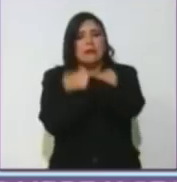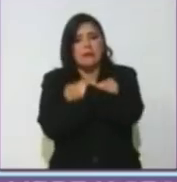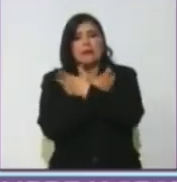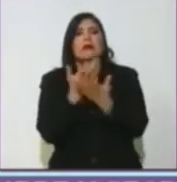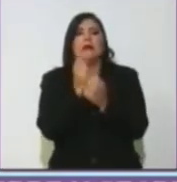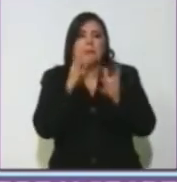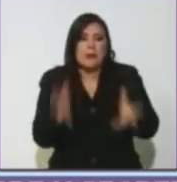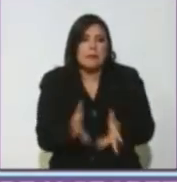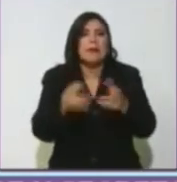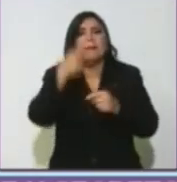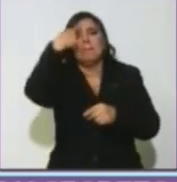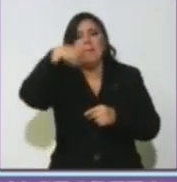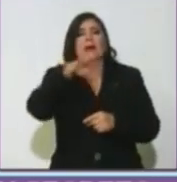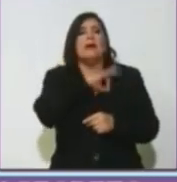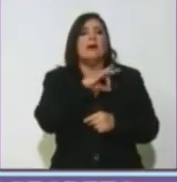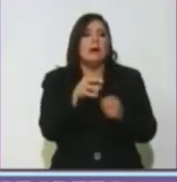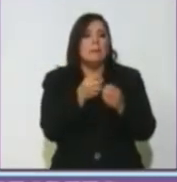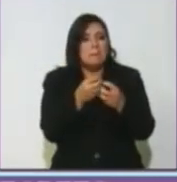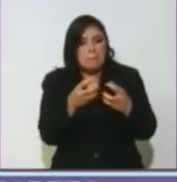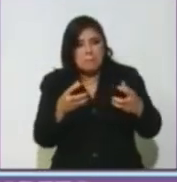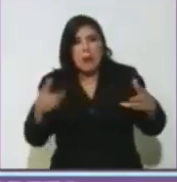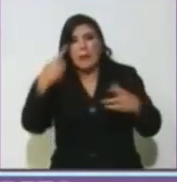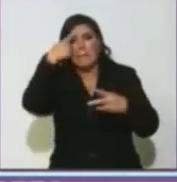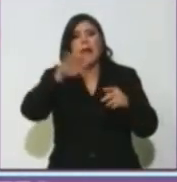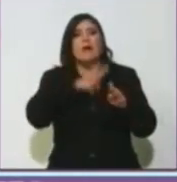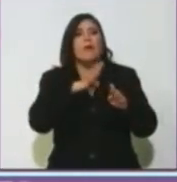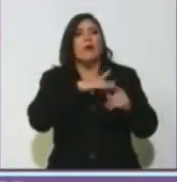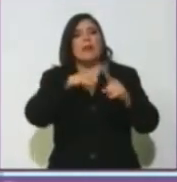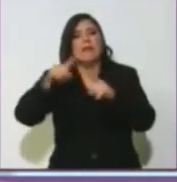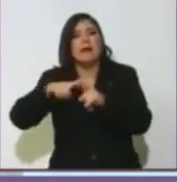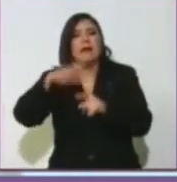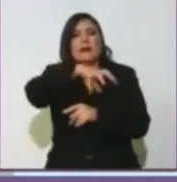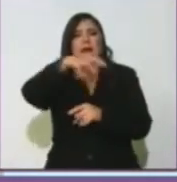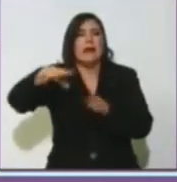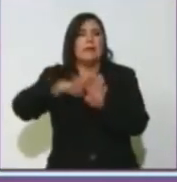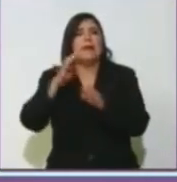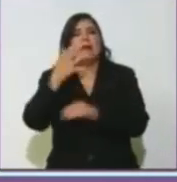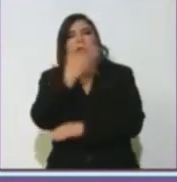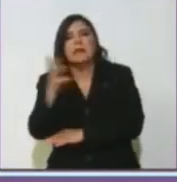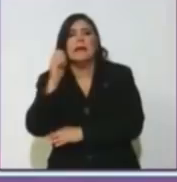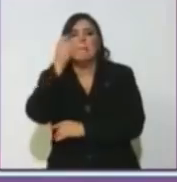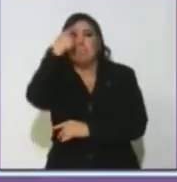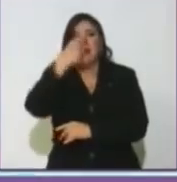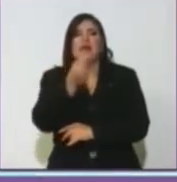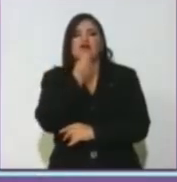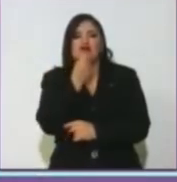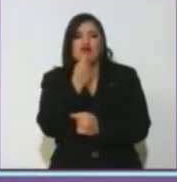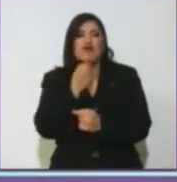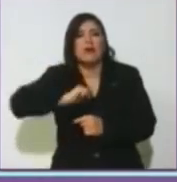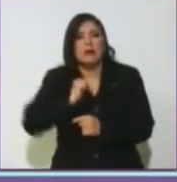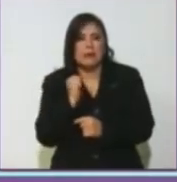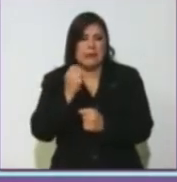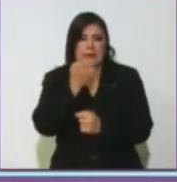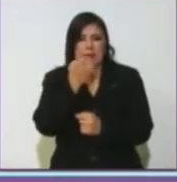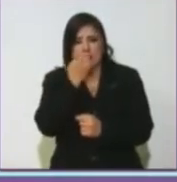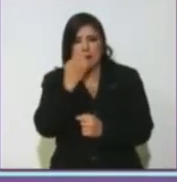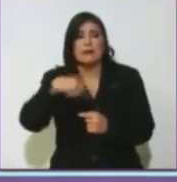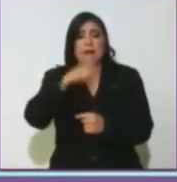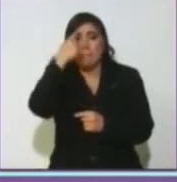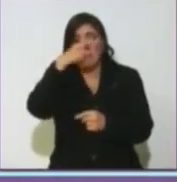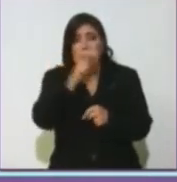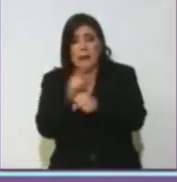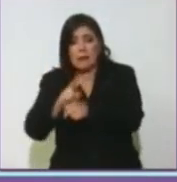vamos a extender esta red de estancias infantiles la más grande que hayamos tenido jamás en nuestra ciudad para que pueda haber